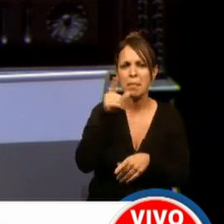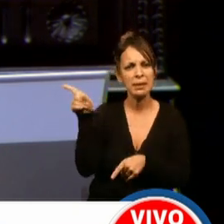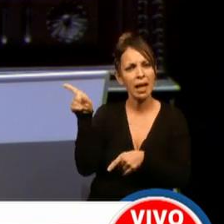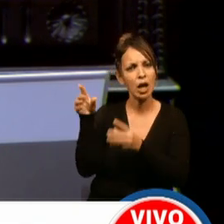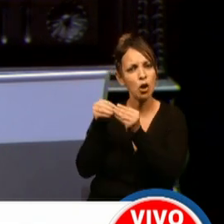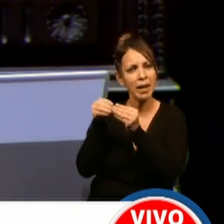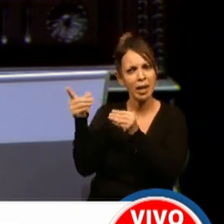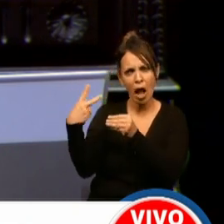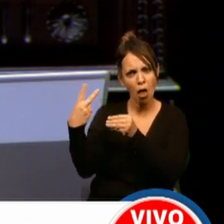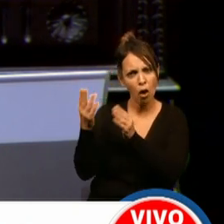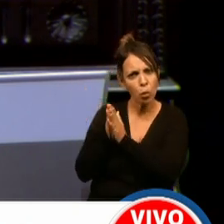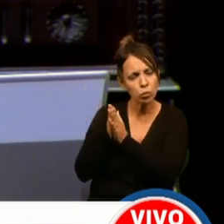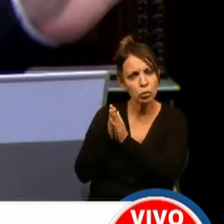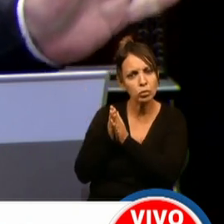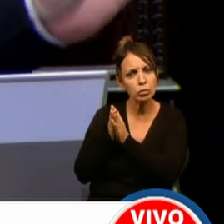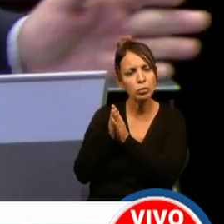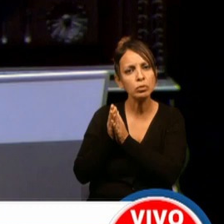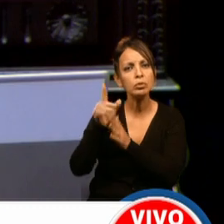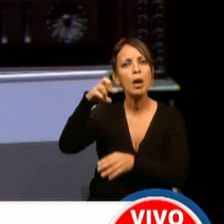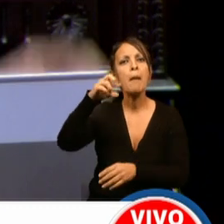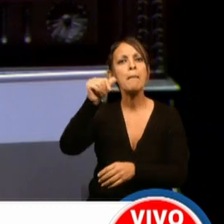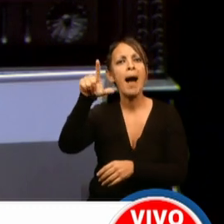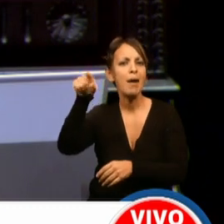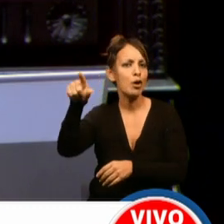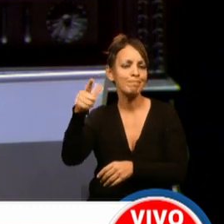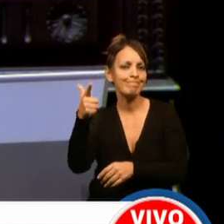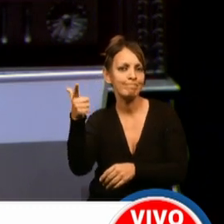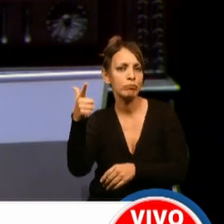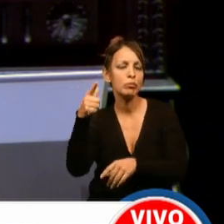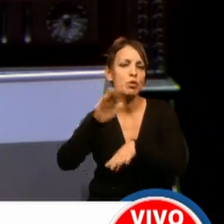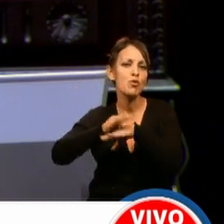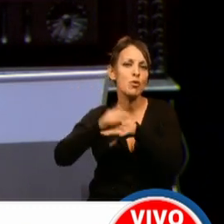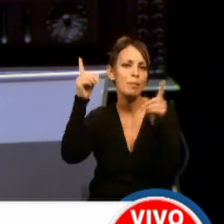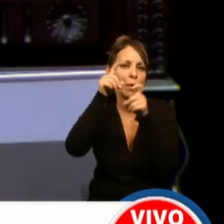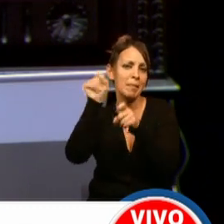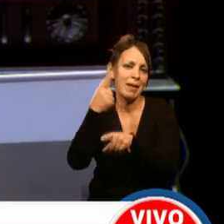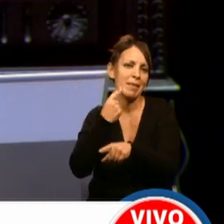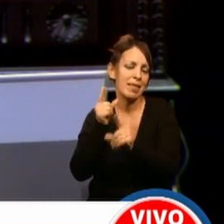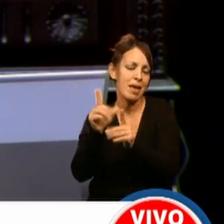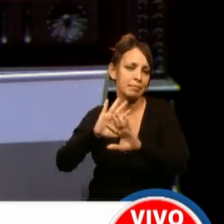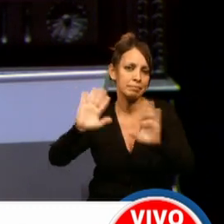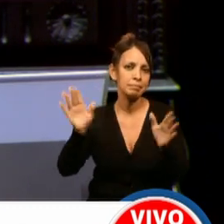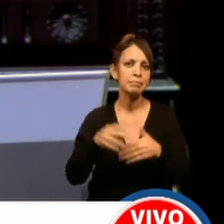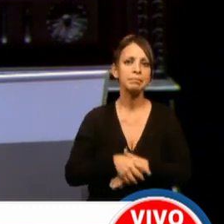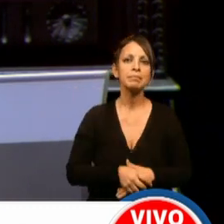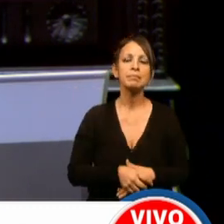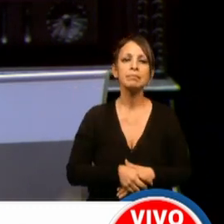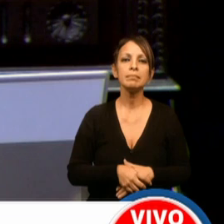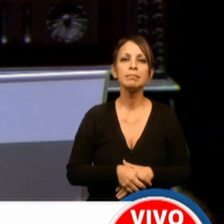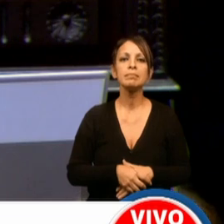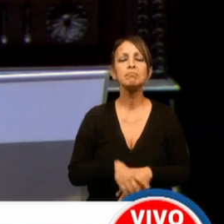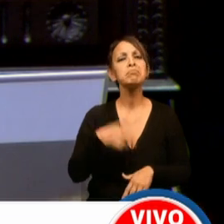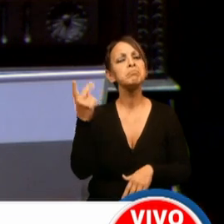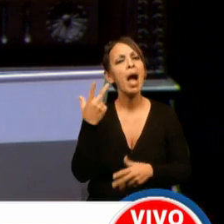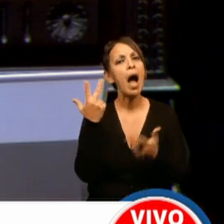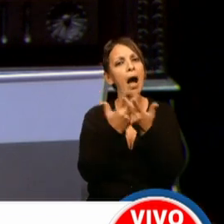estuvimos juntos pablo no pudo estar por un problema ese día y